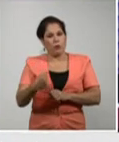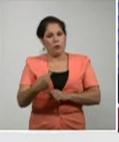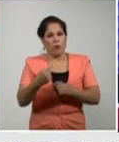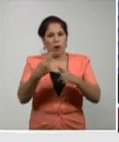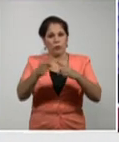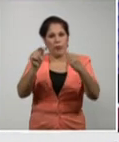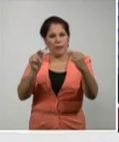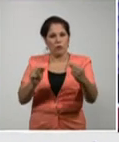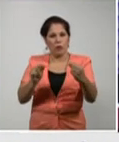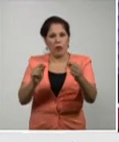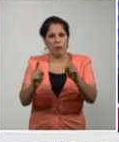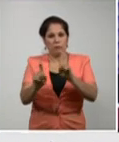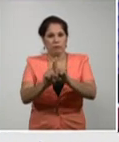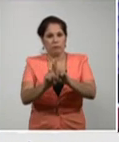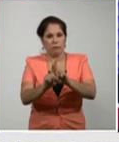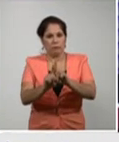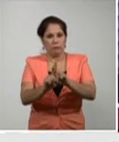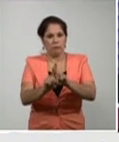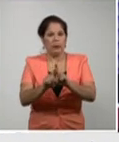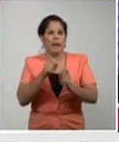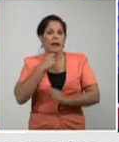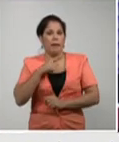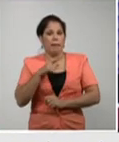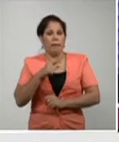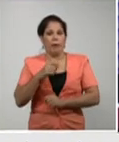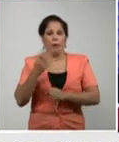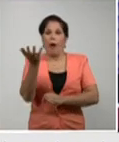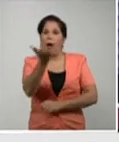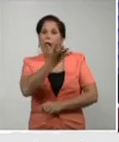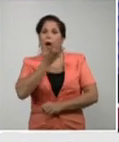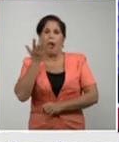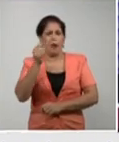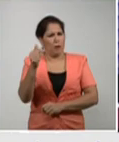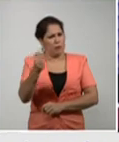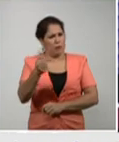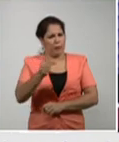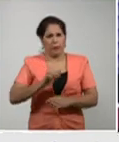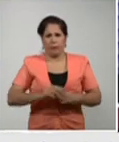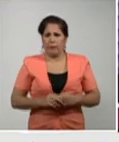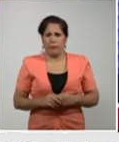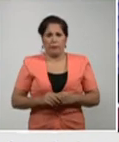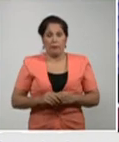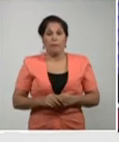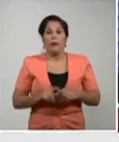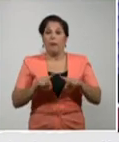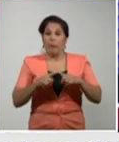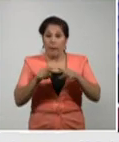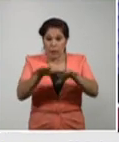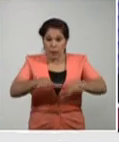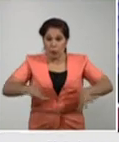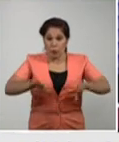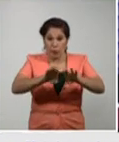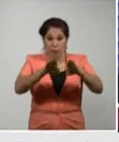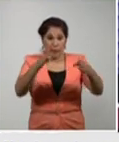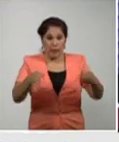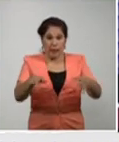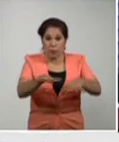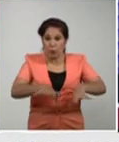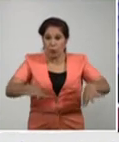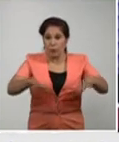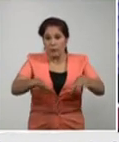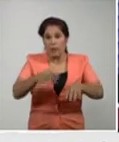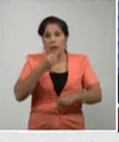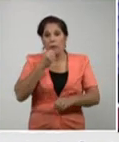es menos común que la transmisión por el aire pueda ocurrir y que en la superficie puede durar, que es